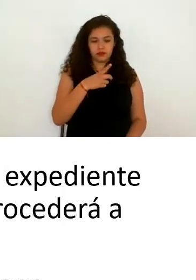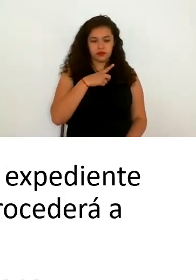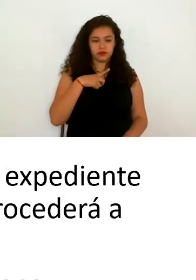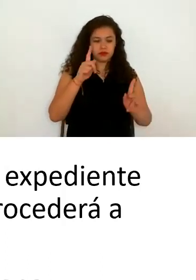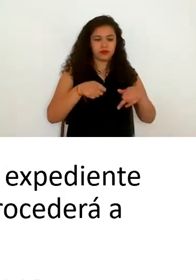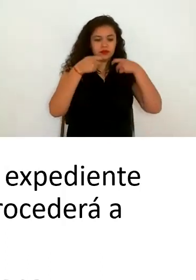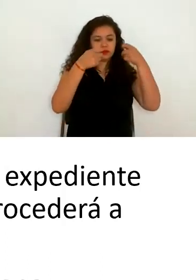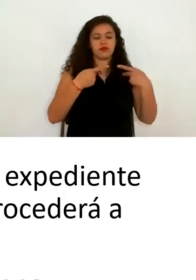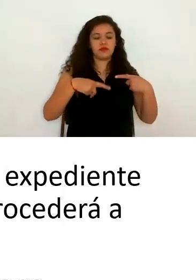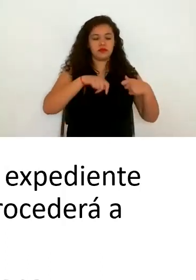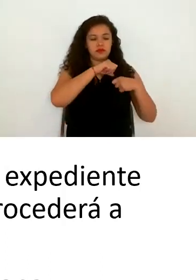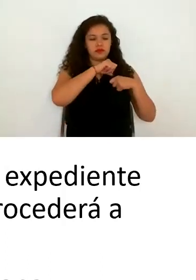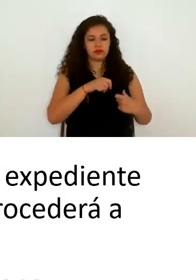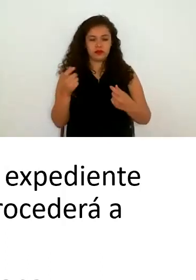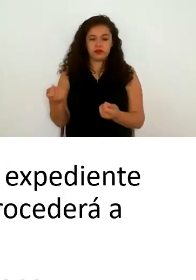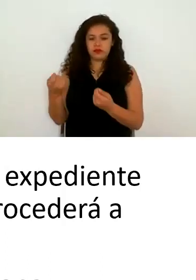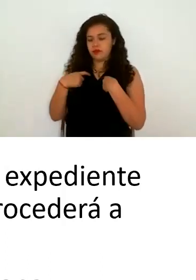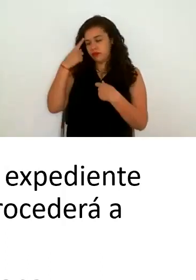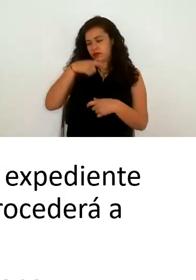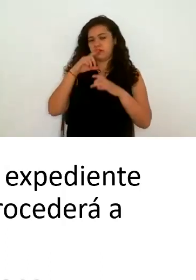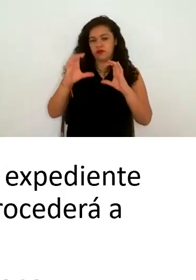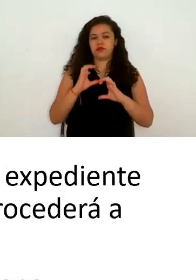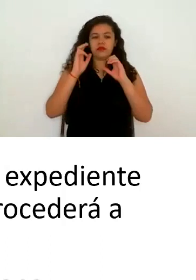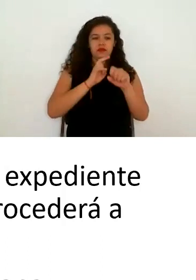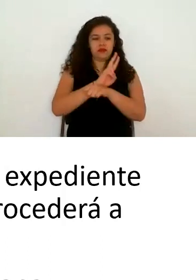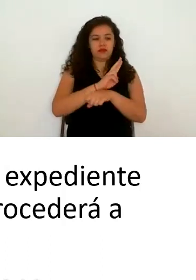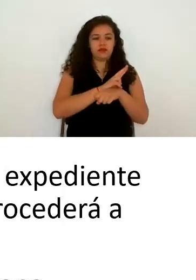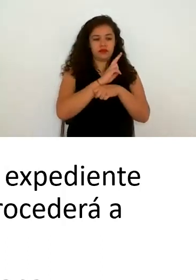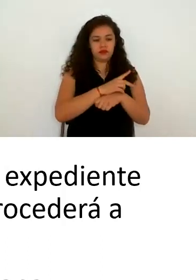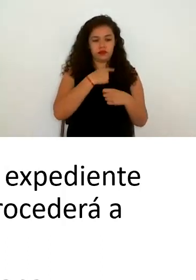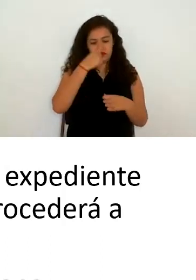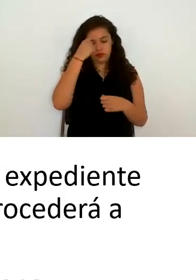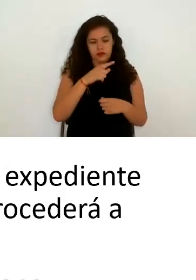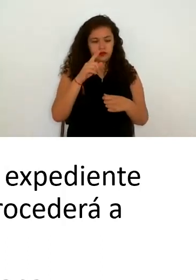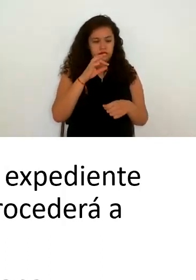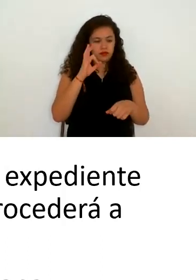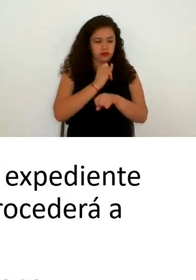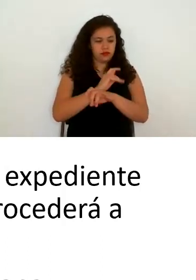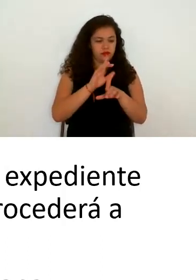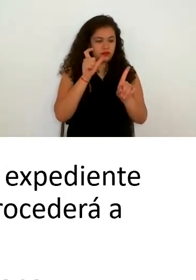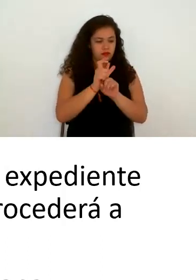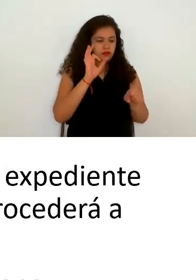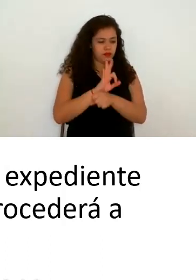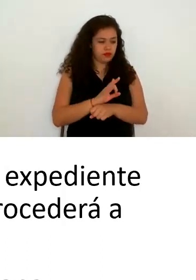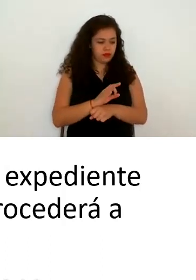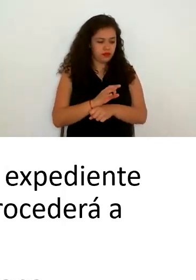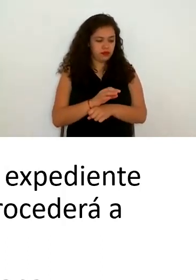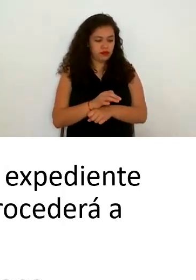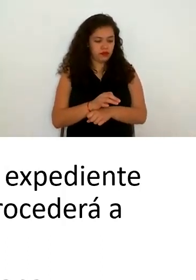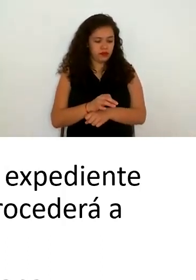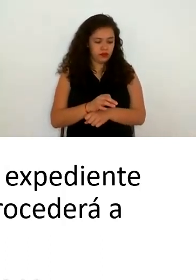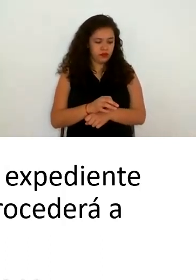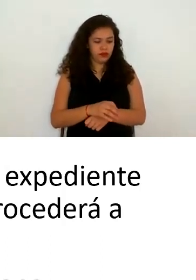una persona responsable quien velará por el cumplimiento de los principios de protección de datos personales establecidos en dicha